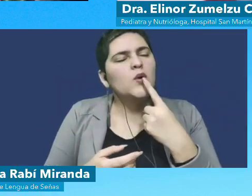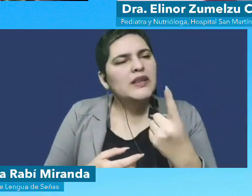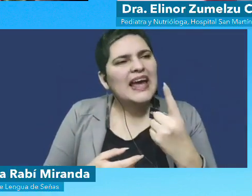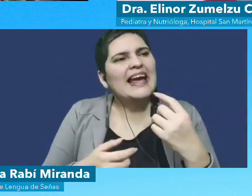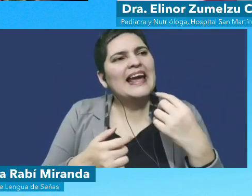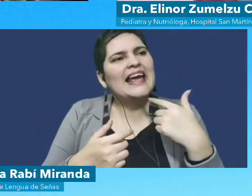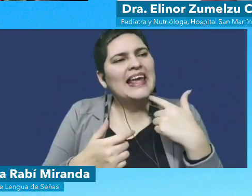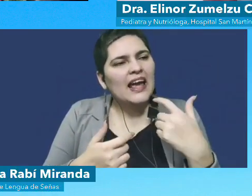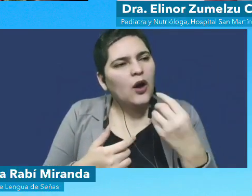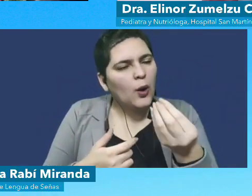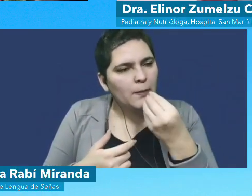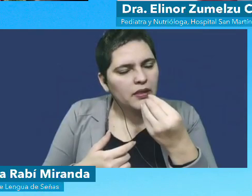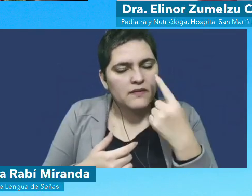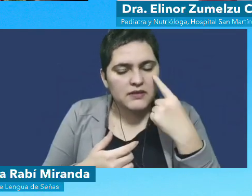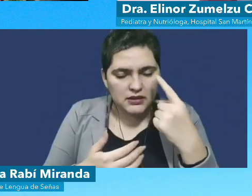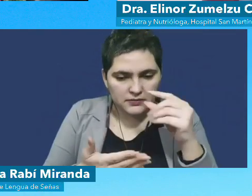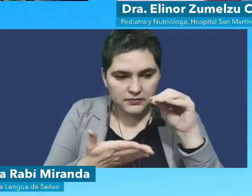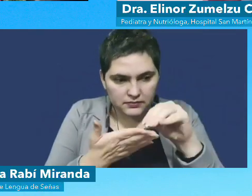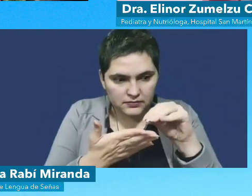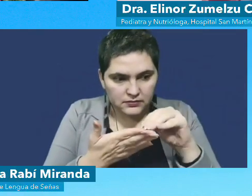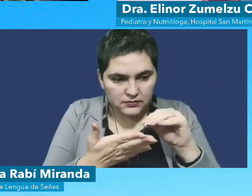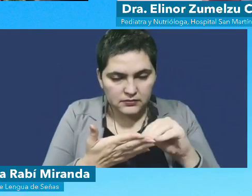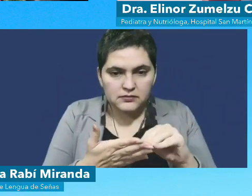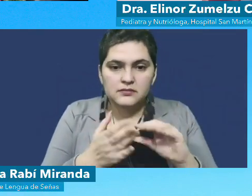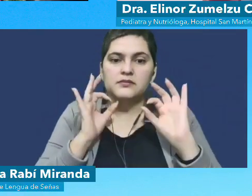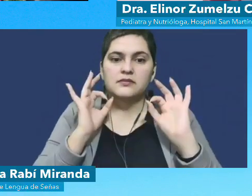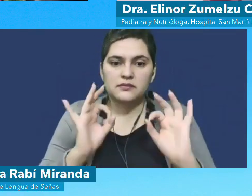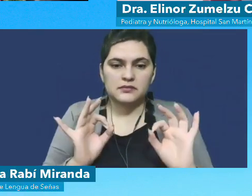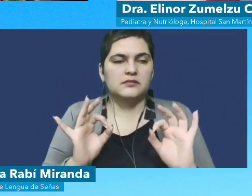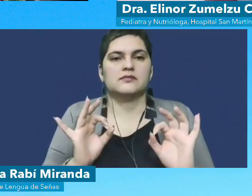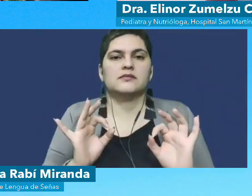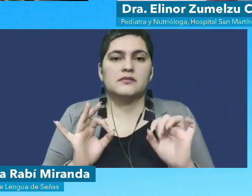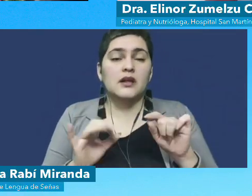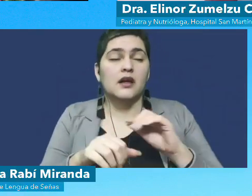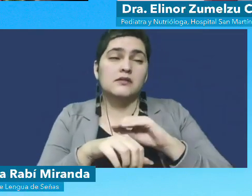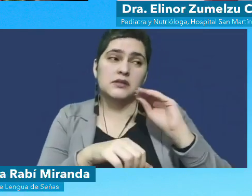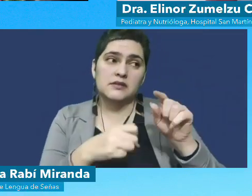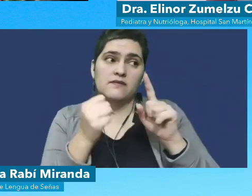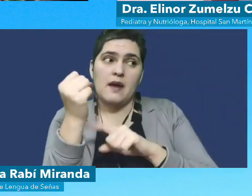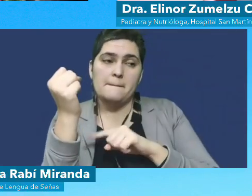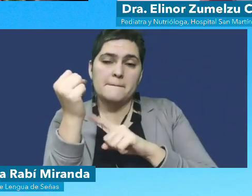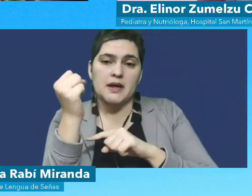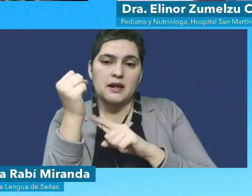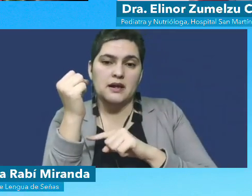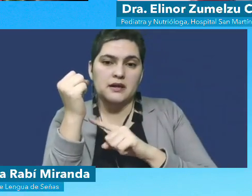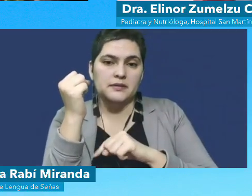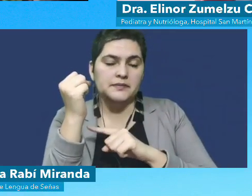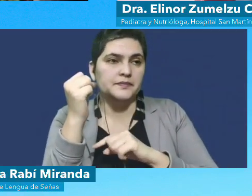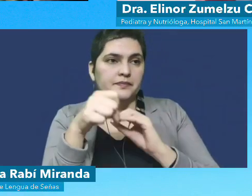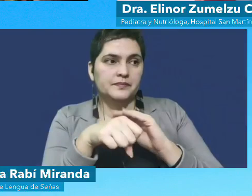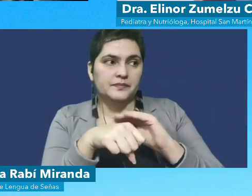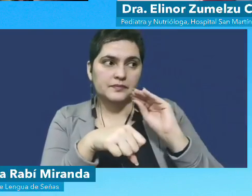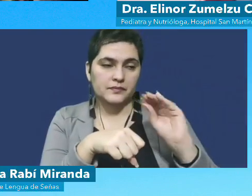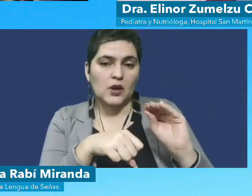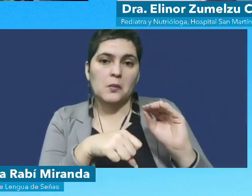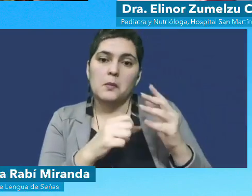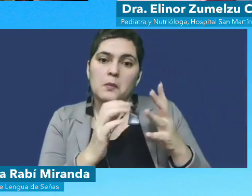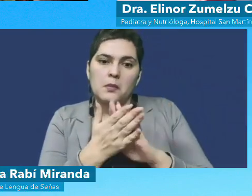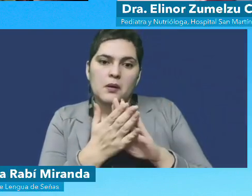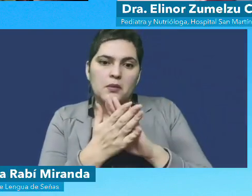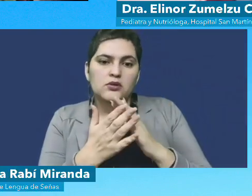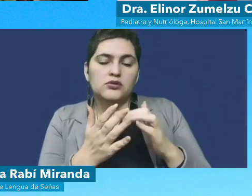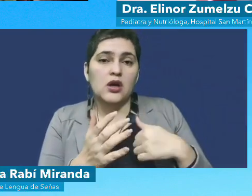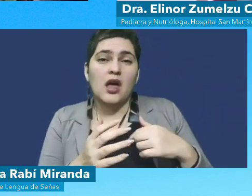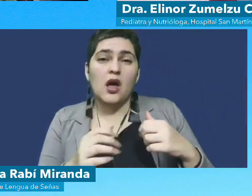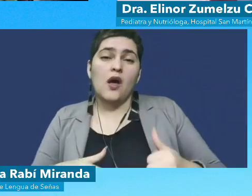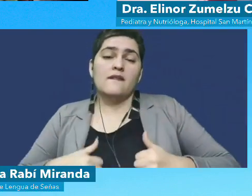que come, uno le dice a la misma familia, eh, o si es una, yo he trabajado con adolescentes, por